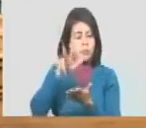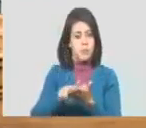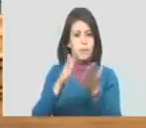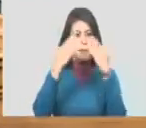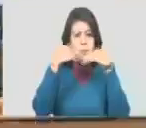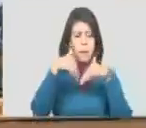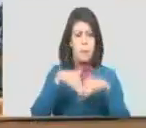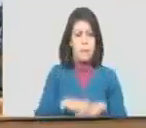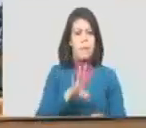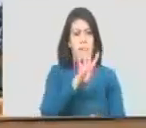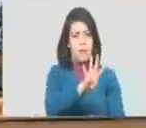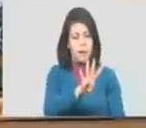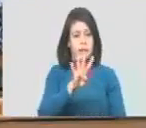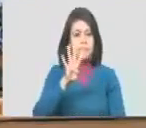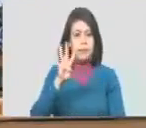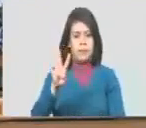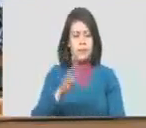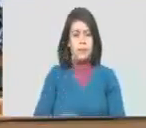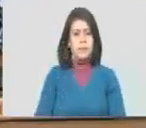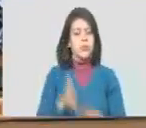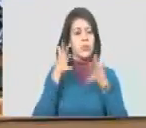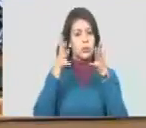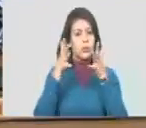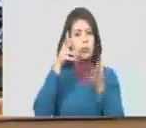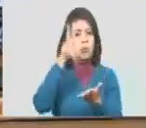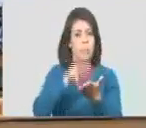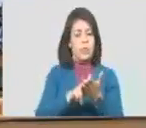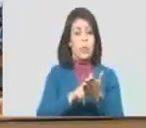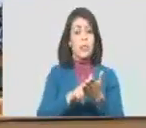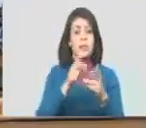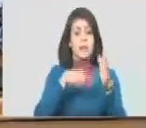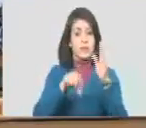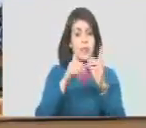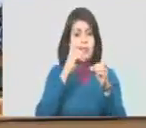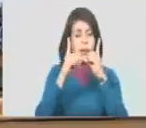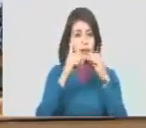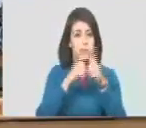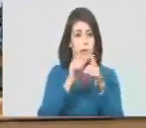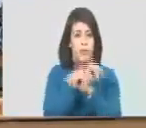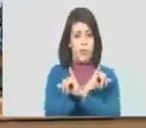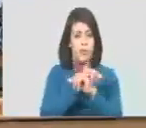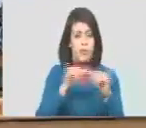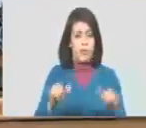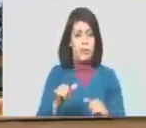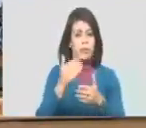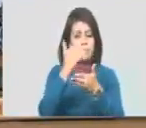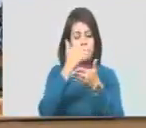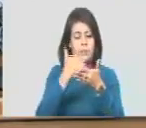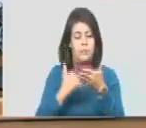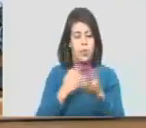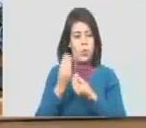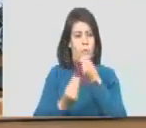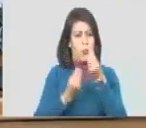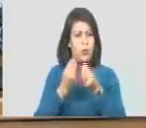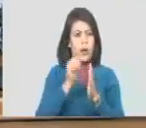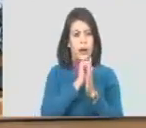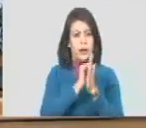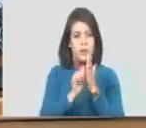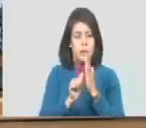Aprobado. Siguiente. 44. Se sugiere aprobar el contenido de la disposición final quedando redactado de la siguiente